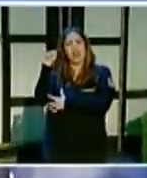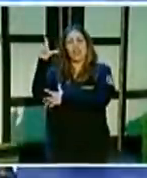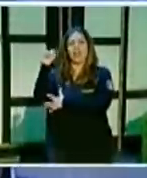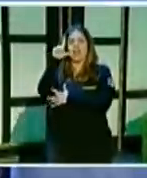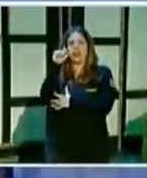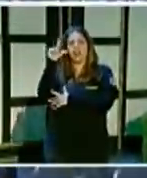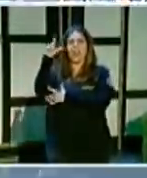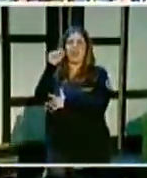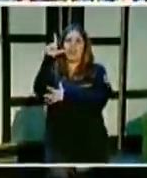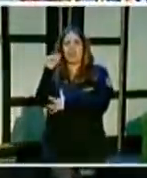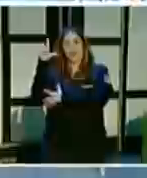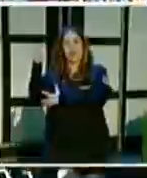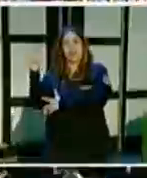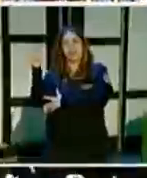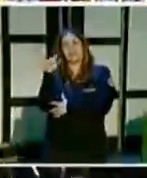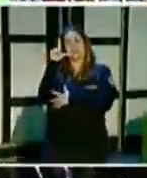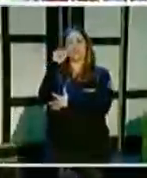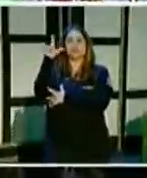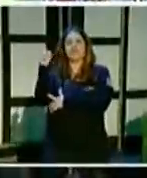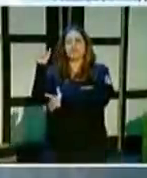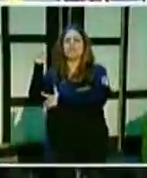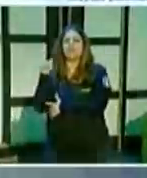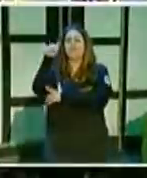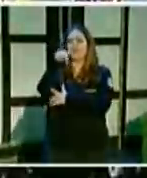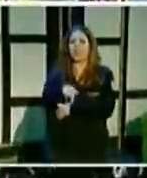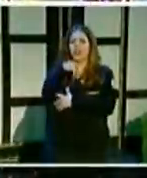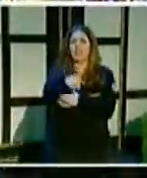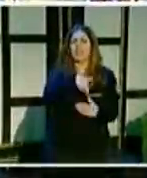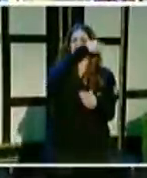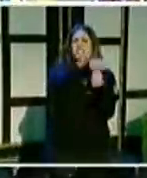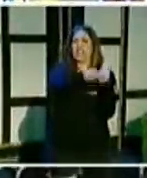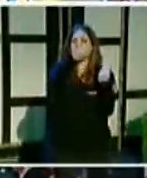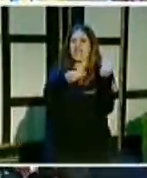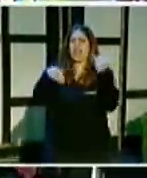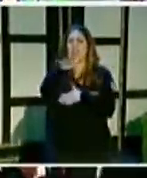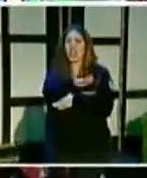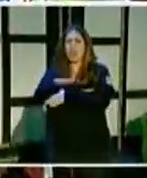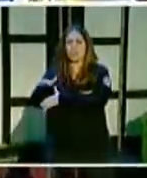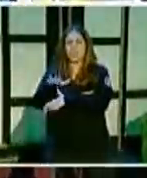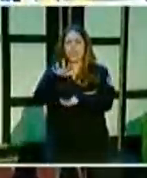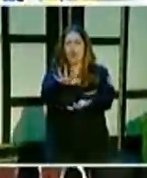Primaria, donde el niño más aprende.